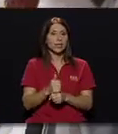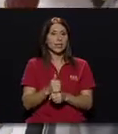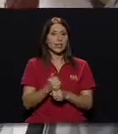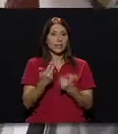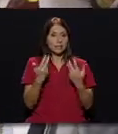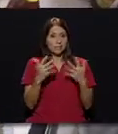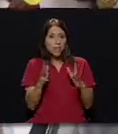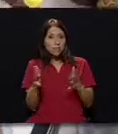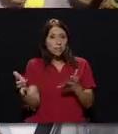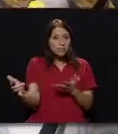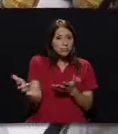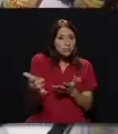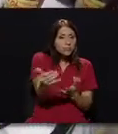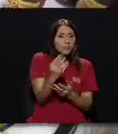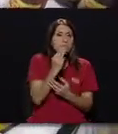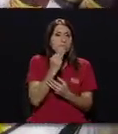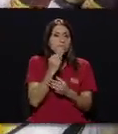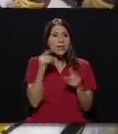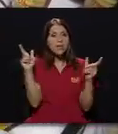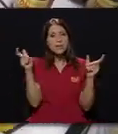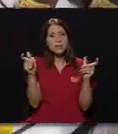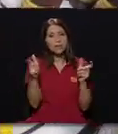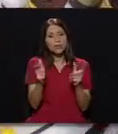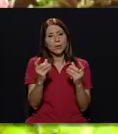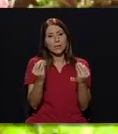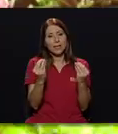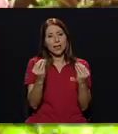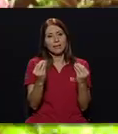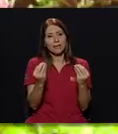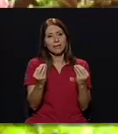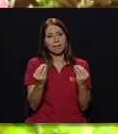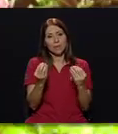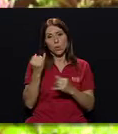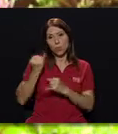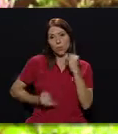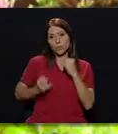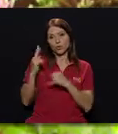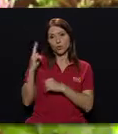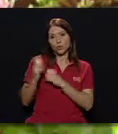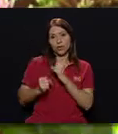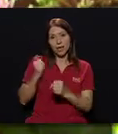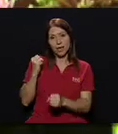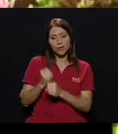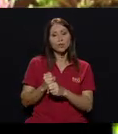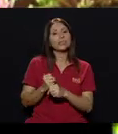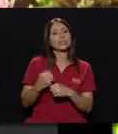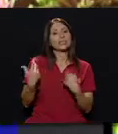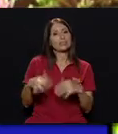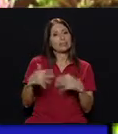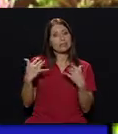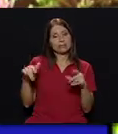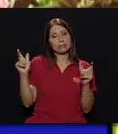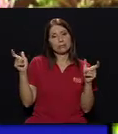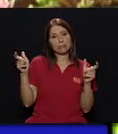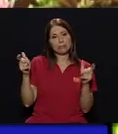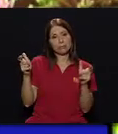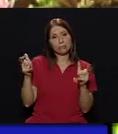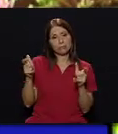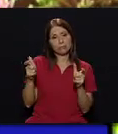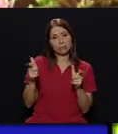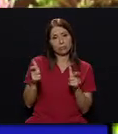que las cosechas han disminuido bastante. En los dos últimos años sí ha sido bastante la